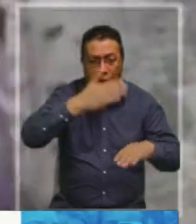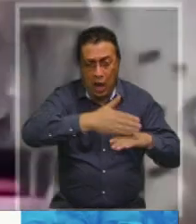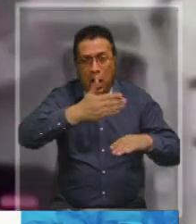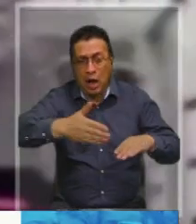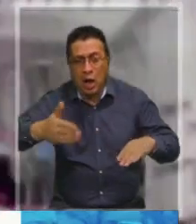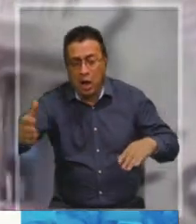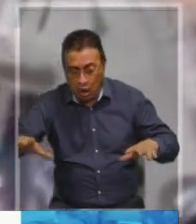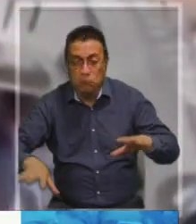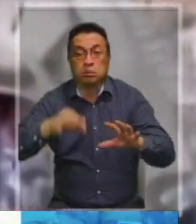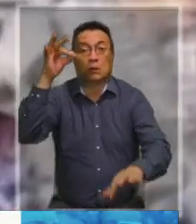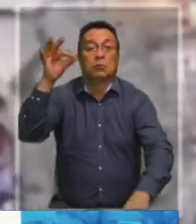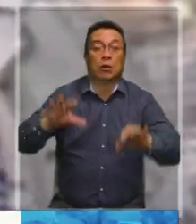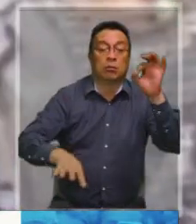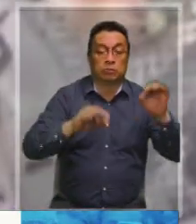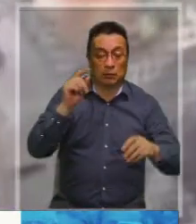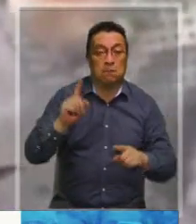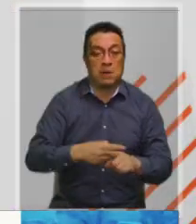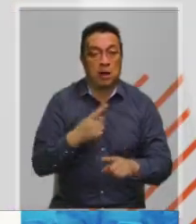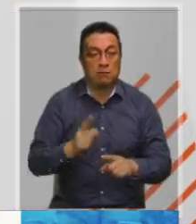de la tragedia.